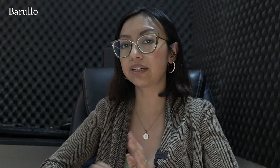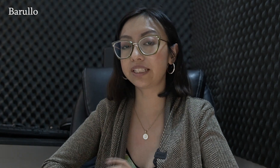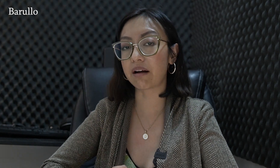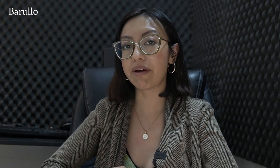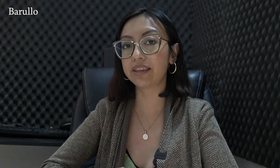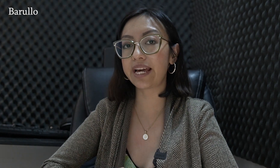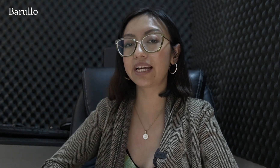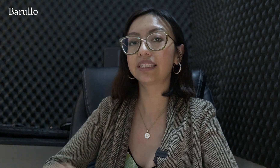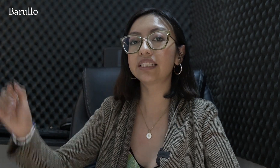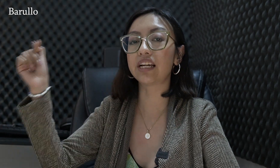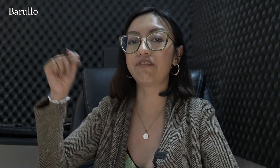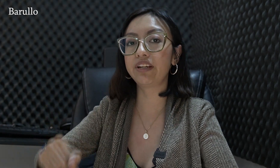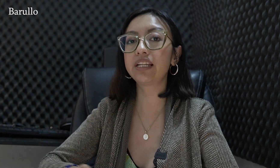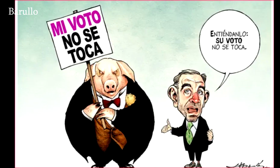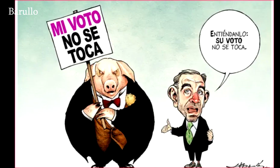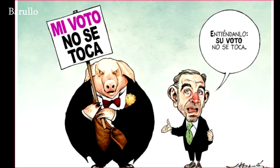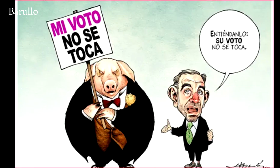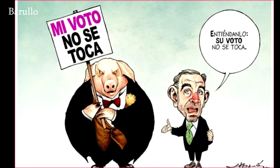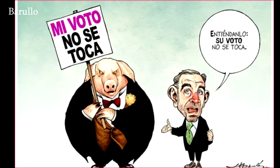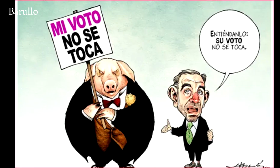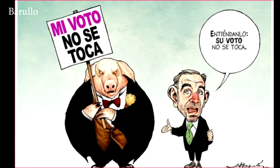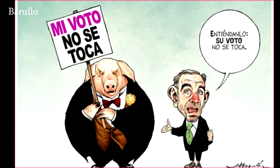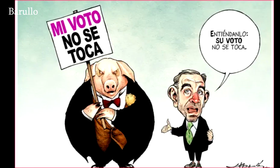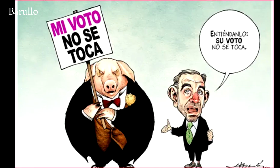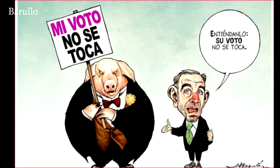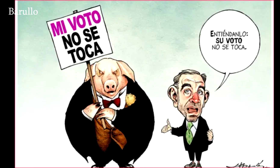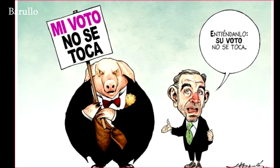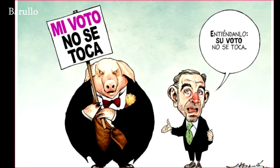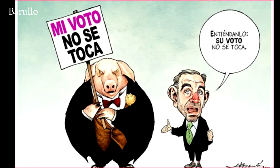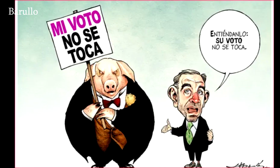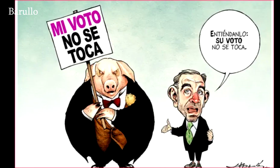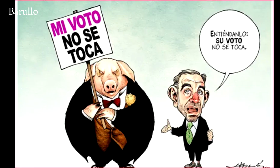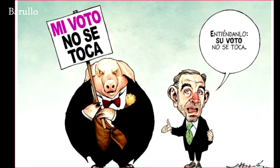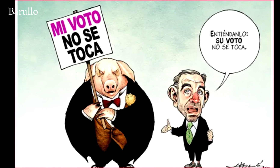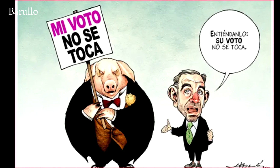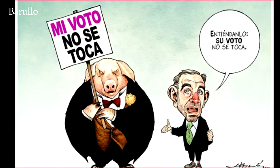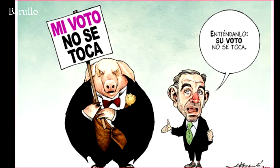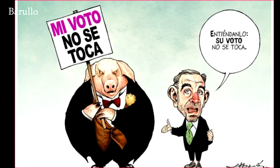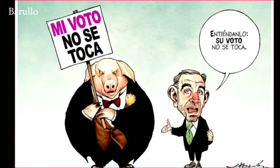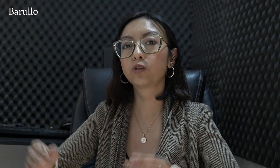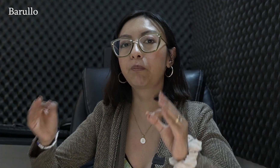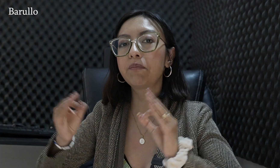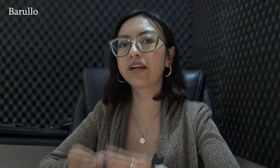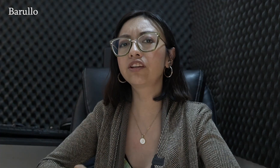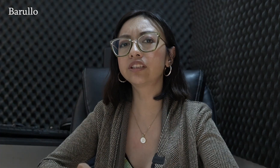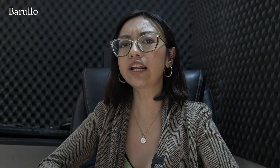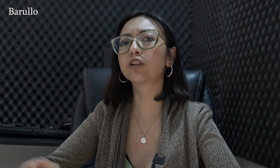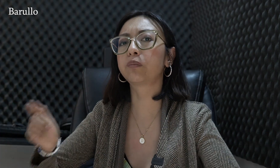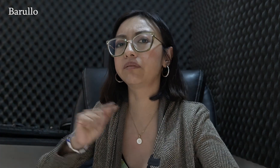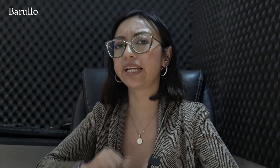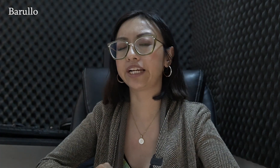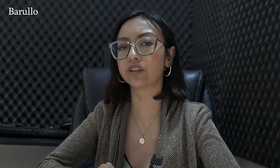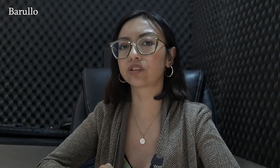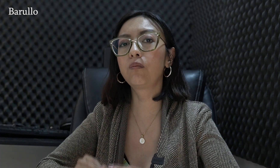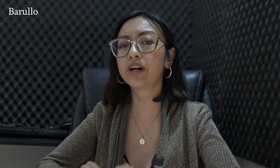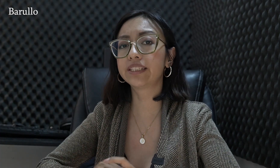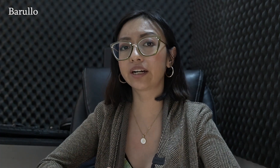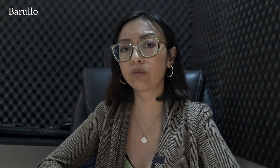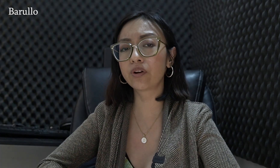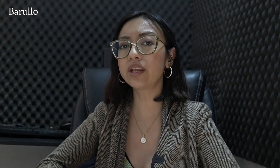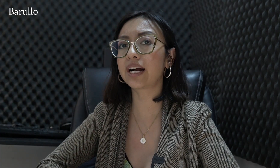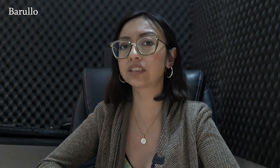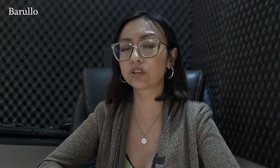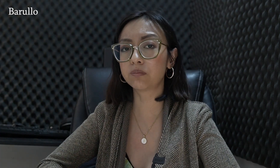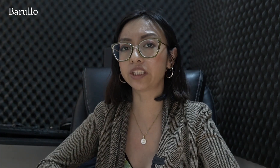Comentaron que básicamente este es el fin de la burocracia dorada del Instituto Nacional Electoral, suprimiéndose los privilegios como